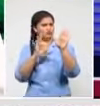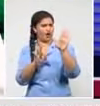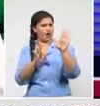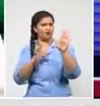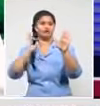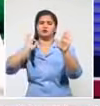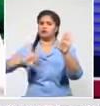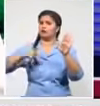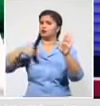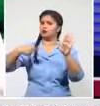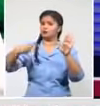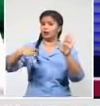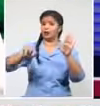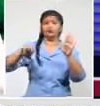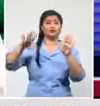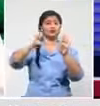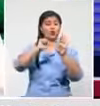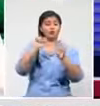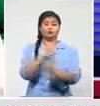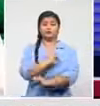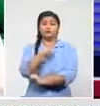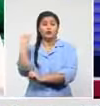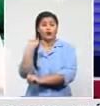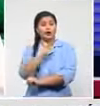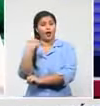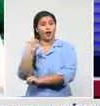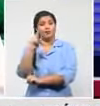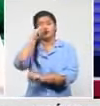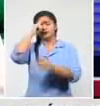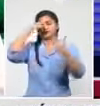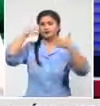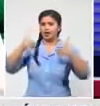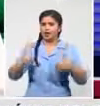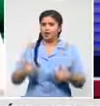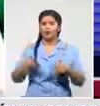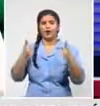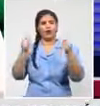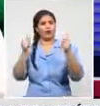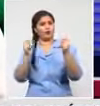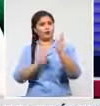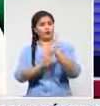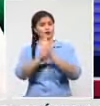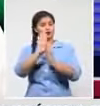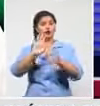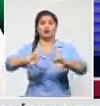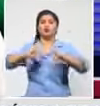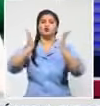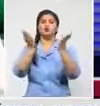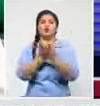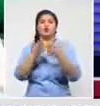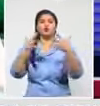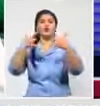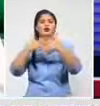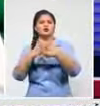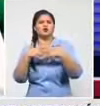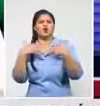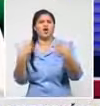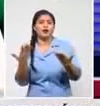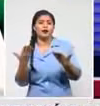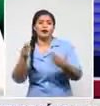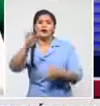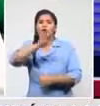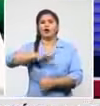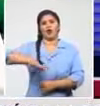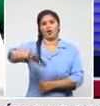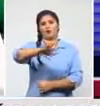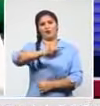que vamos logrando en salud y en toda la economía tiene que ver mucho con la participación popular. Aquí no se puede